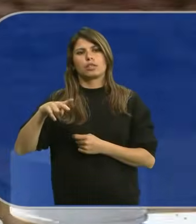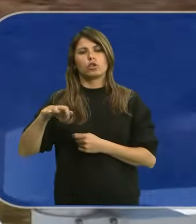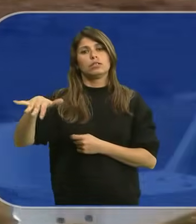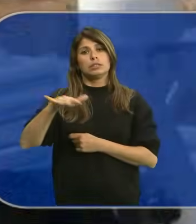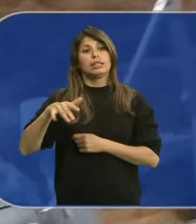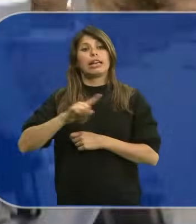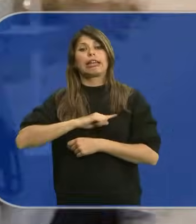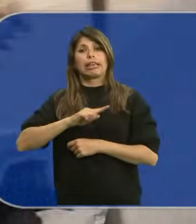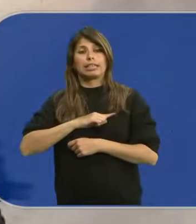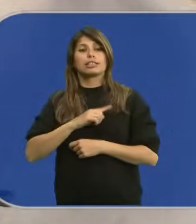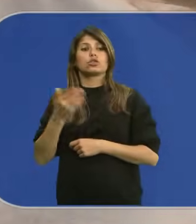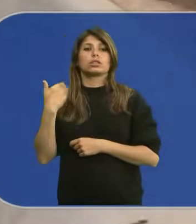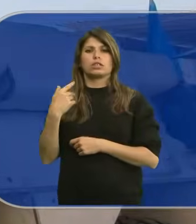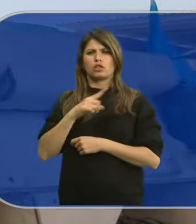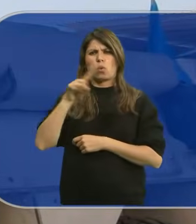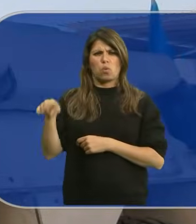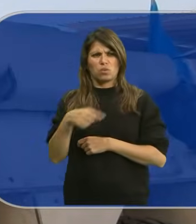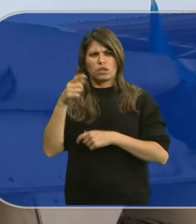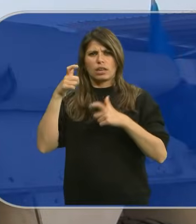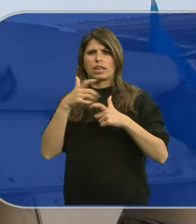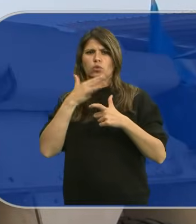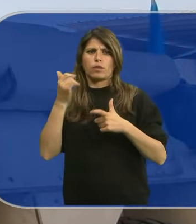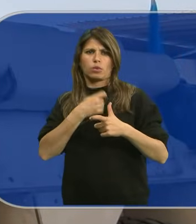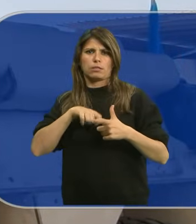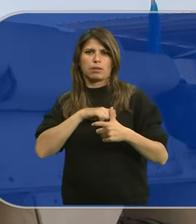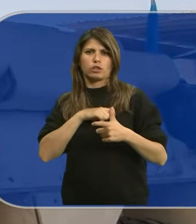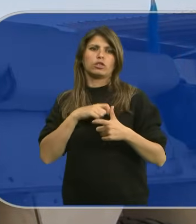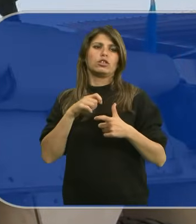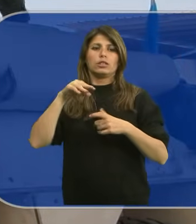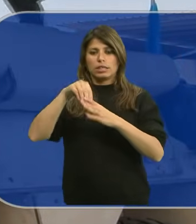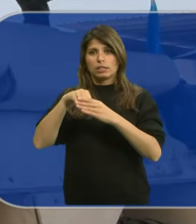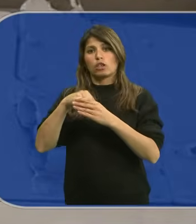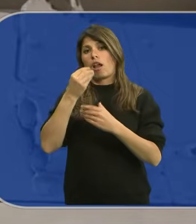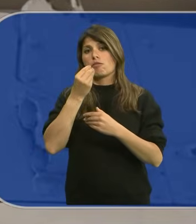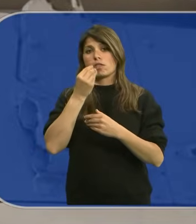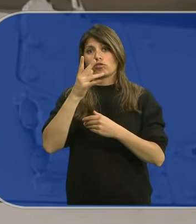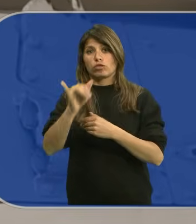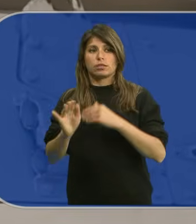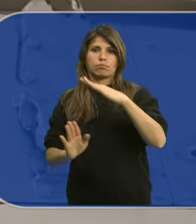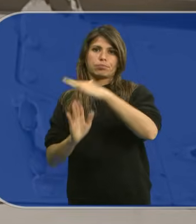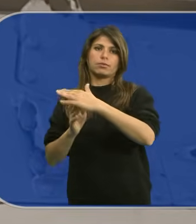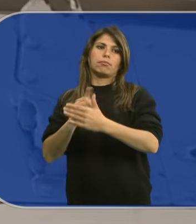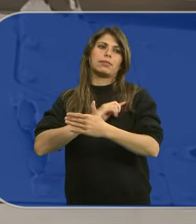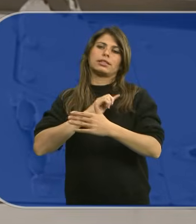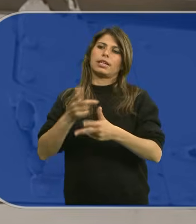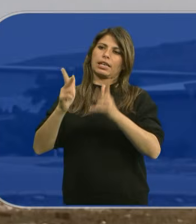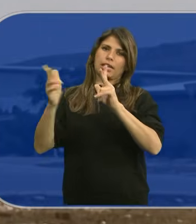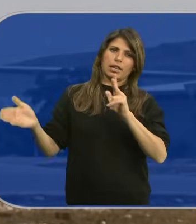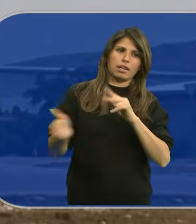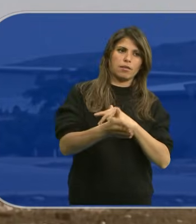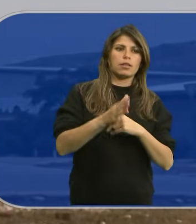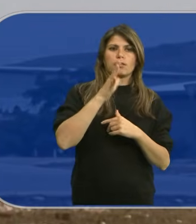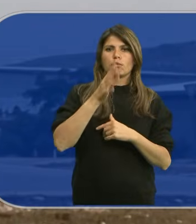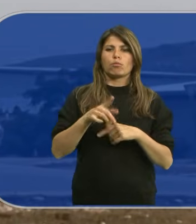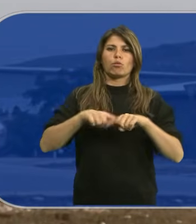ejército hebreo detuvo ayer durante 1 hora un casco azul español que iba en un convoy con alimentos. El militar fue liberado tras las protestas formales